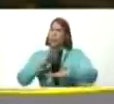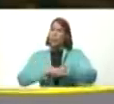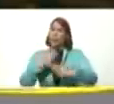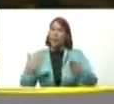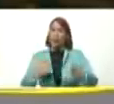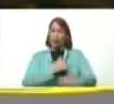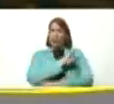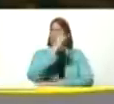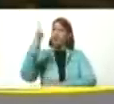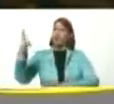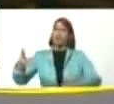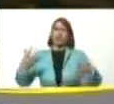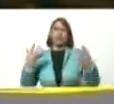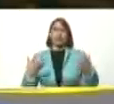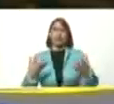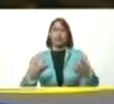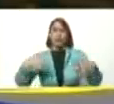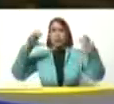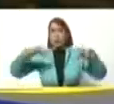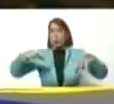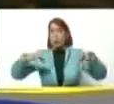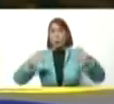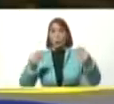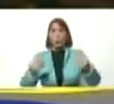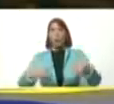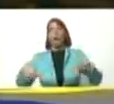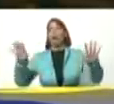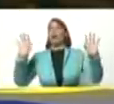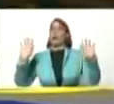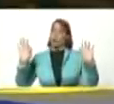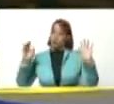monte? No, porque ha llovido mucho. Ah, no, está bien.